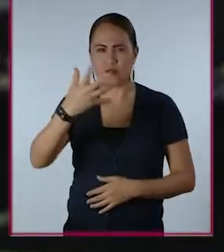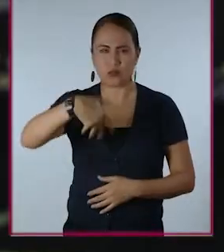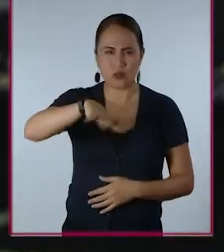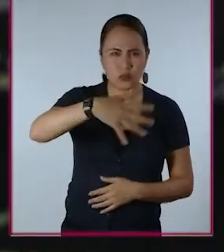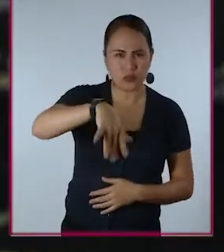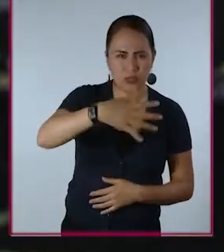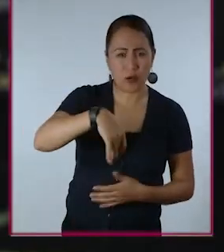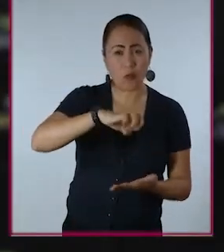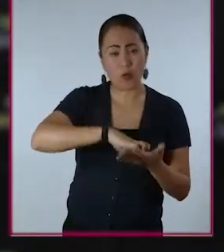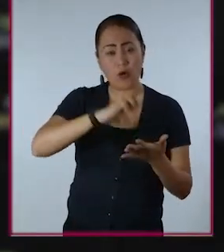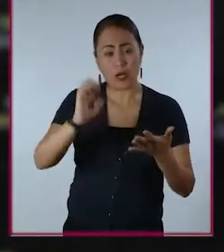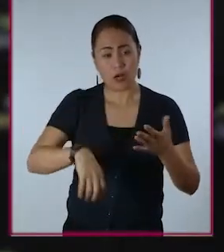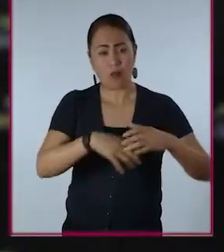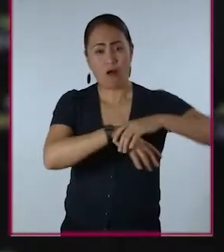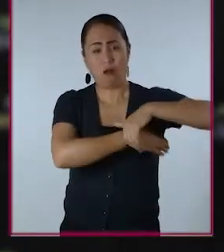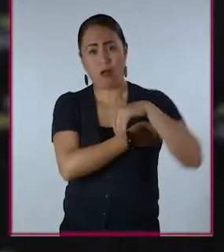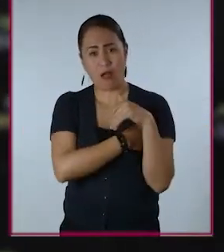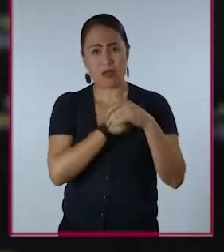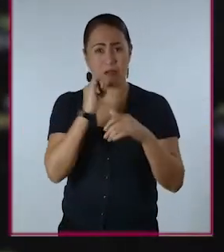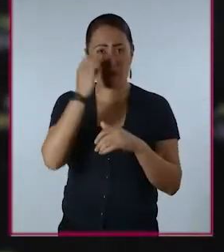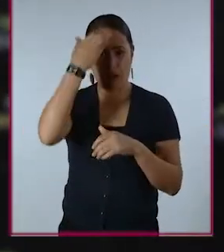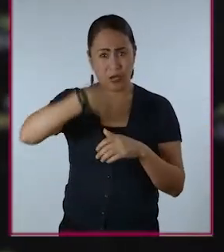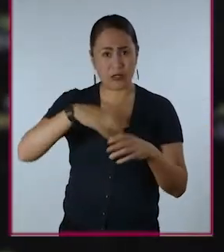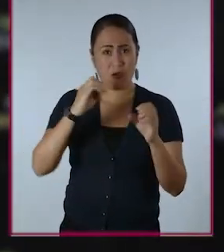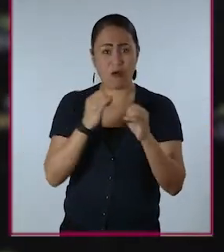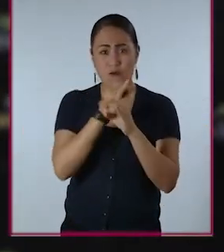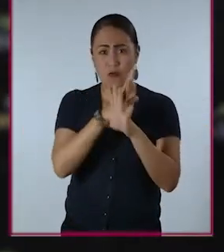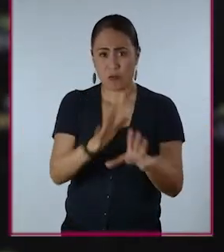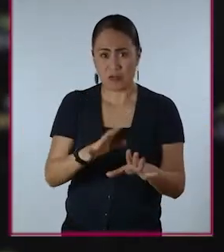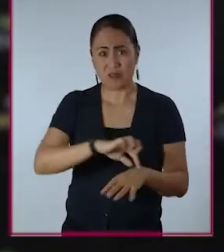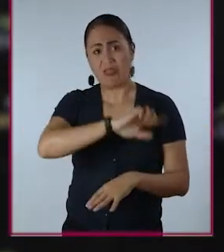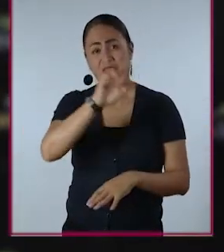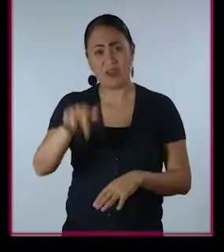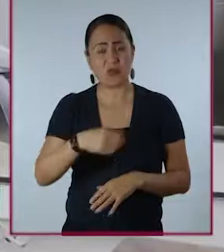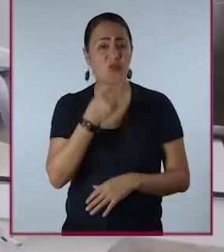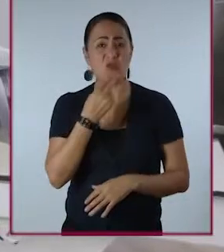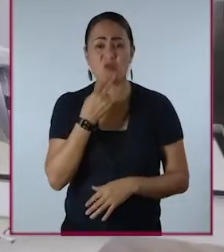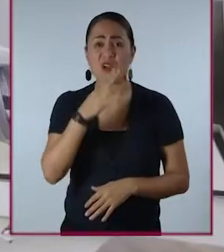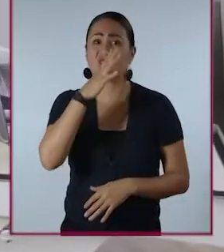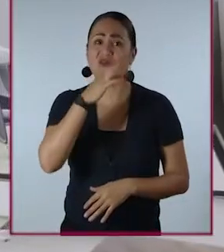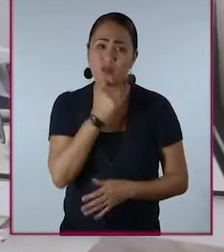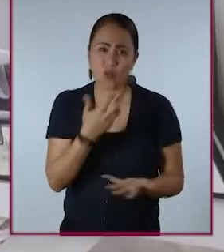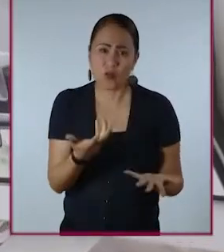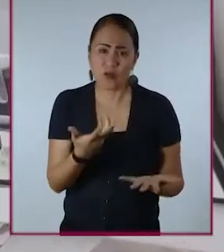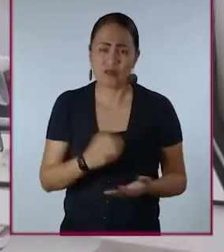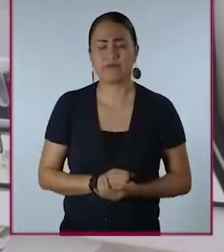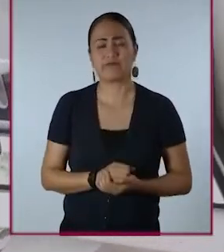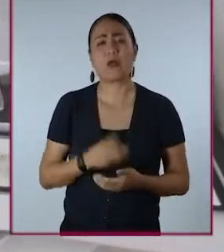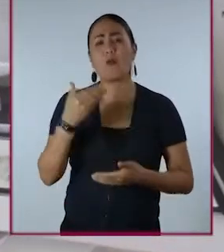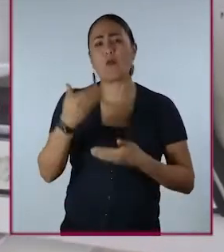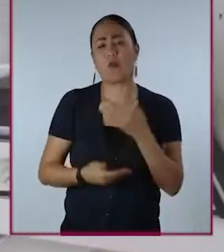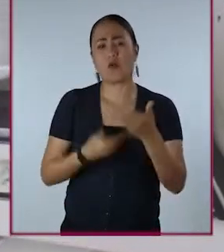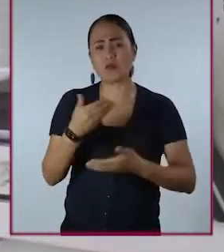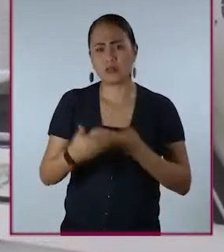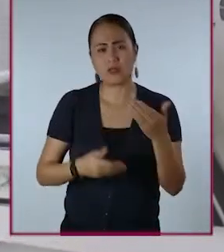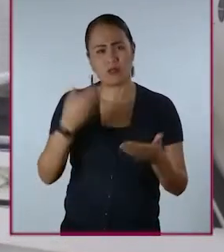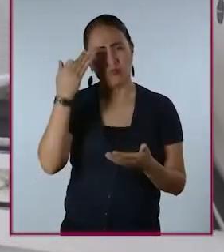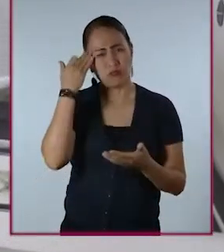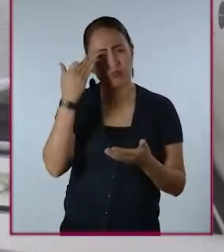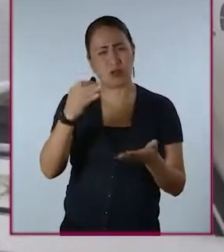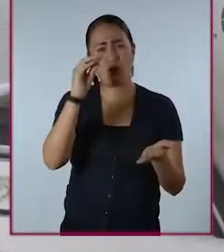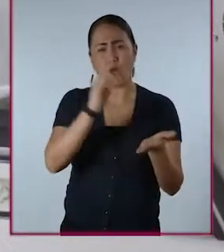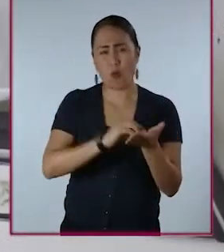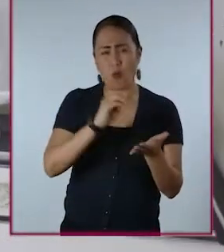poco serviría conservar imágenes o información si no se hace uso de ella. ya que los procesos de preservación toman